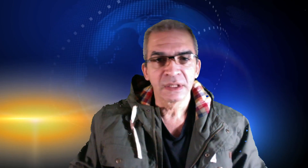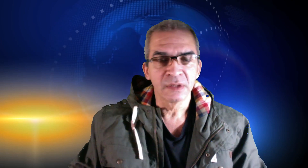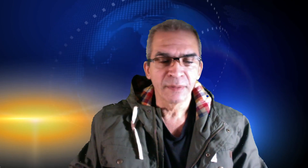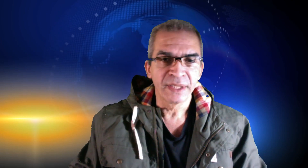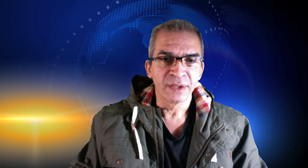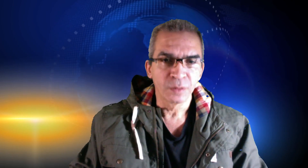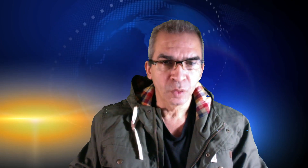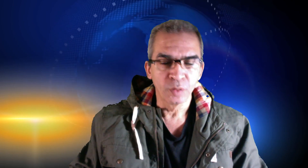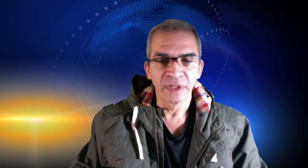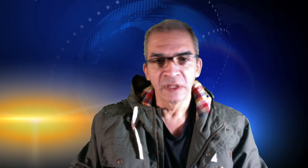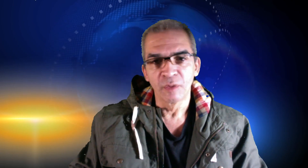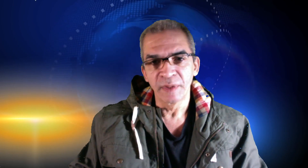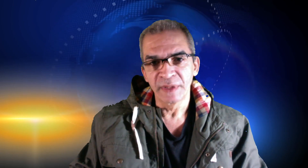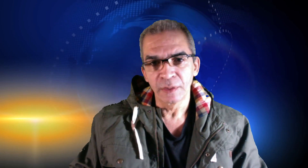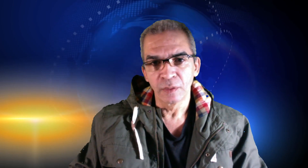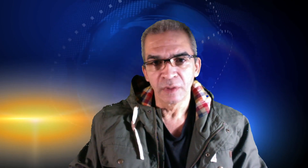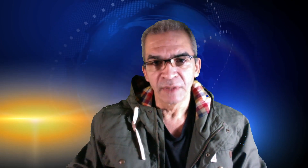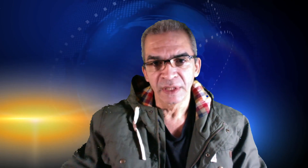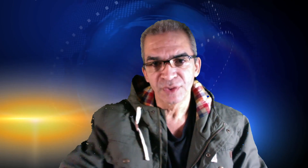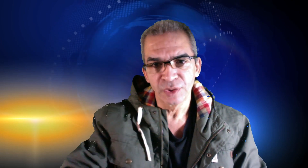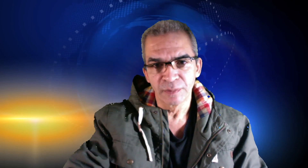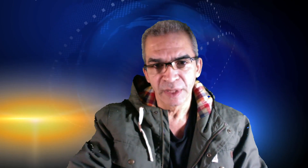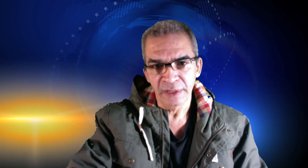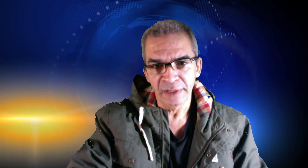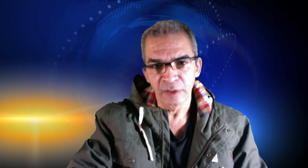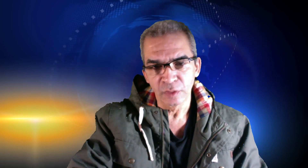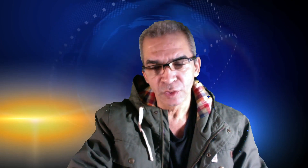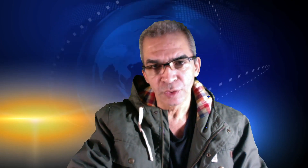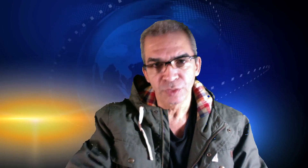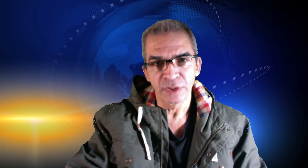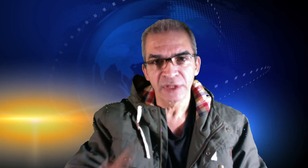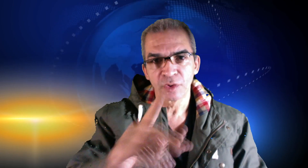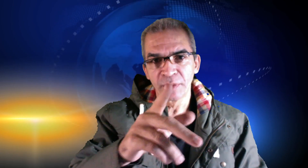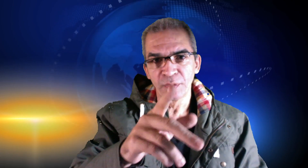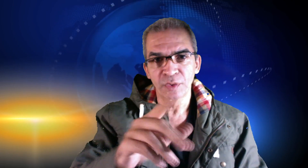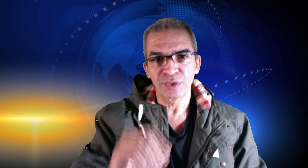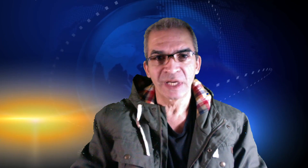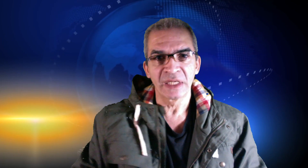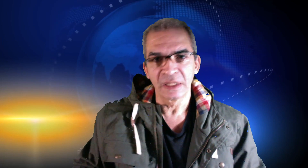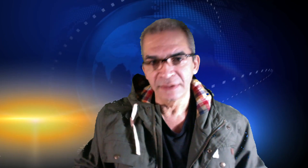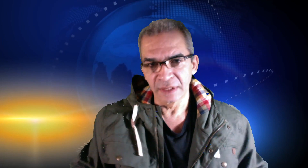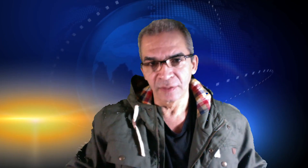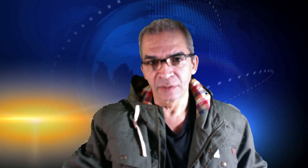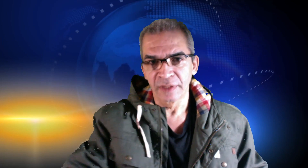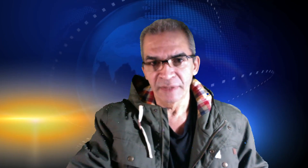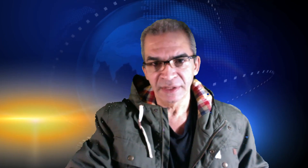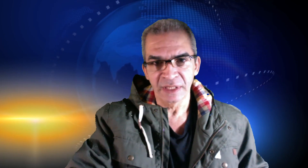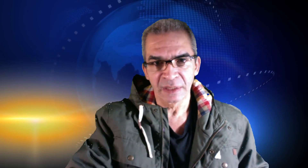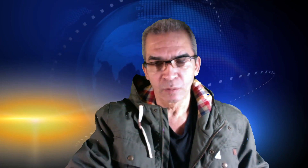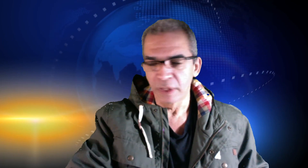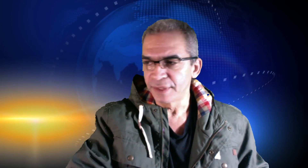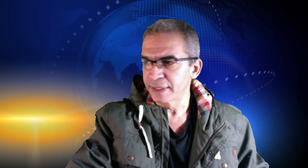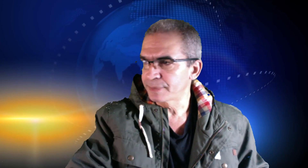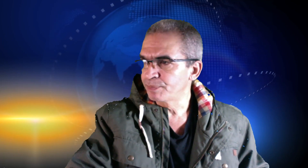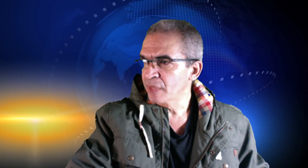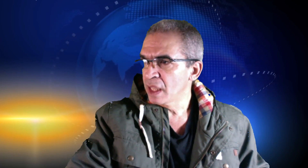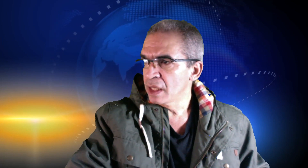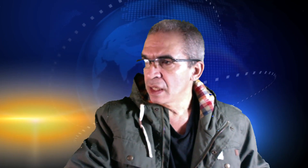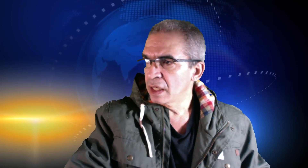Martes 19 de octubre del 2021, la invitación para que estén con nosotros en estos minutos analizando temas de